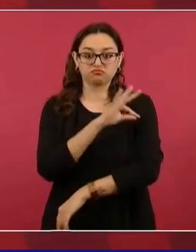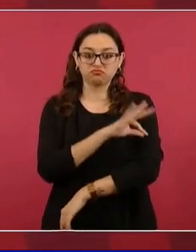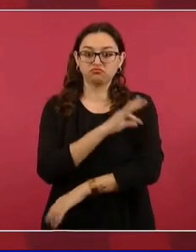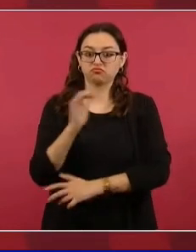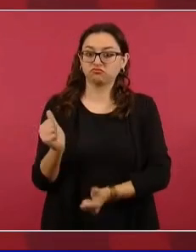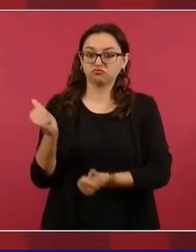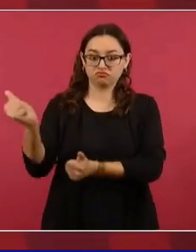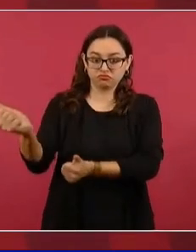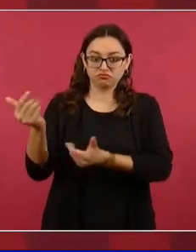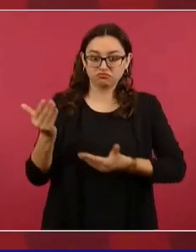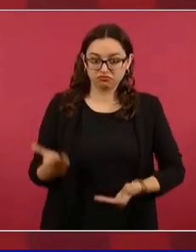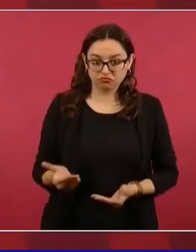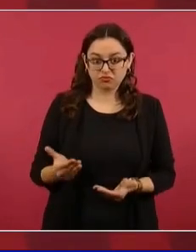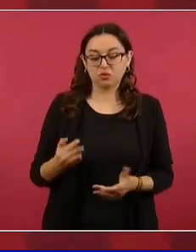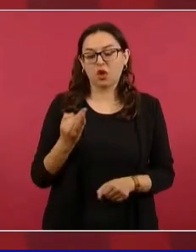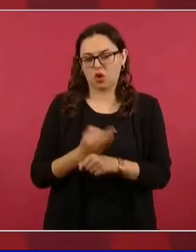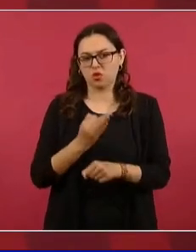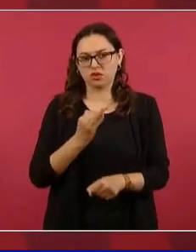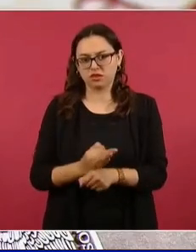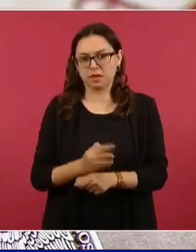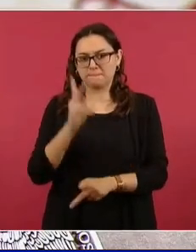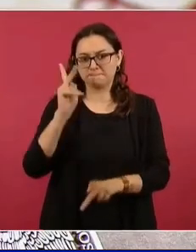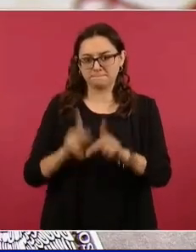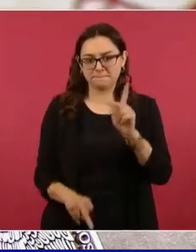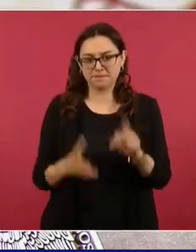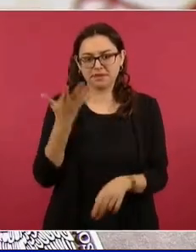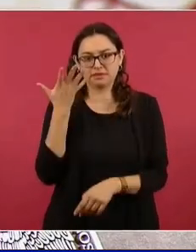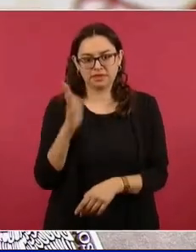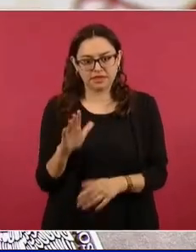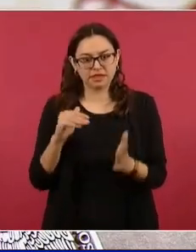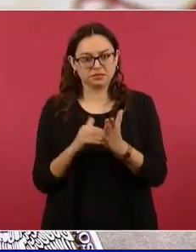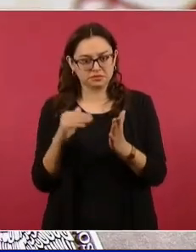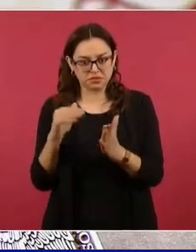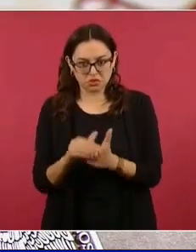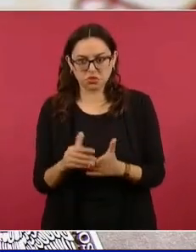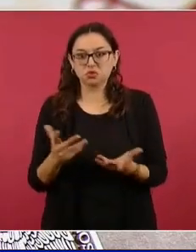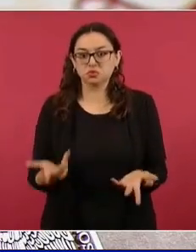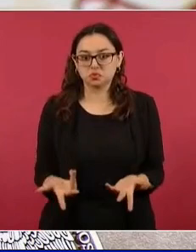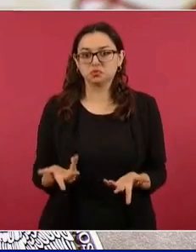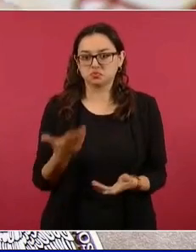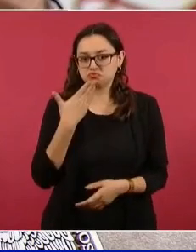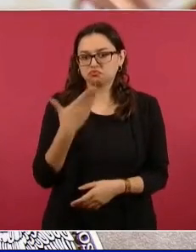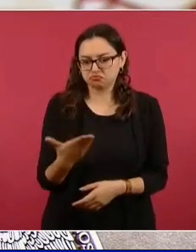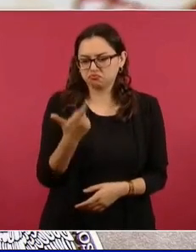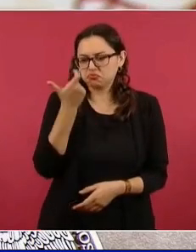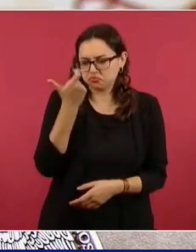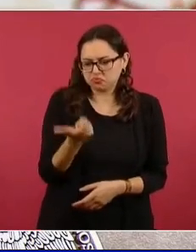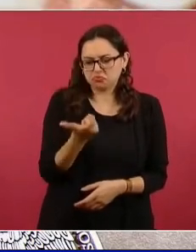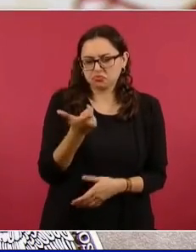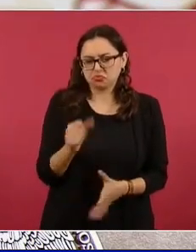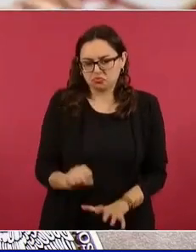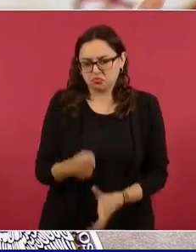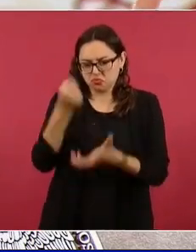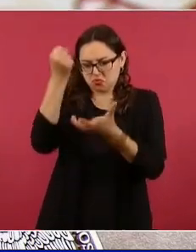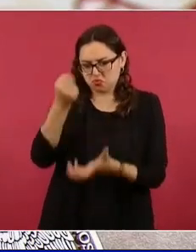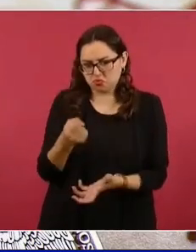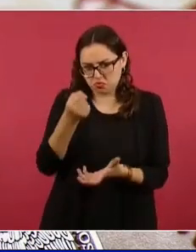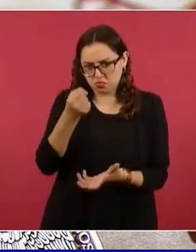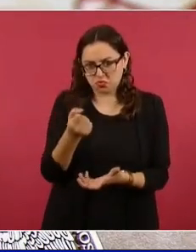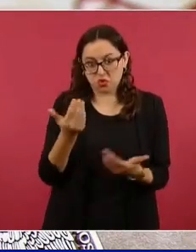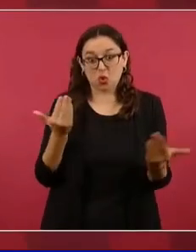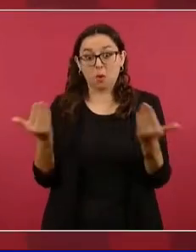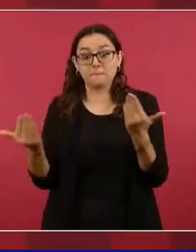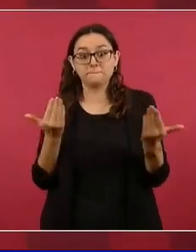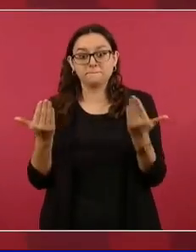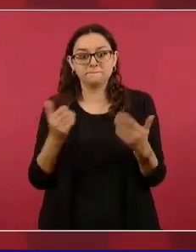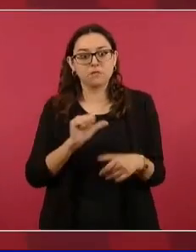tener 10 millones de dosis. Esto en términos monetarios es ventajoso para México porque con base en la